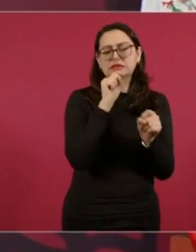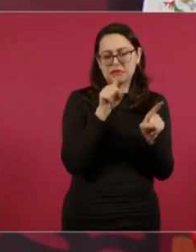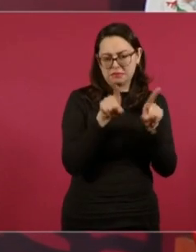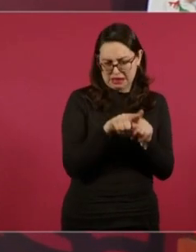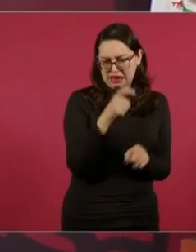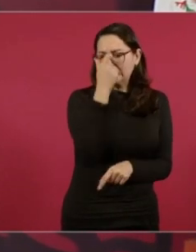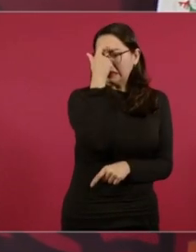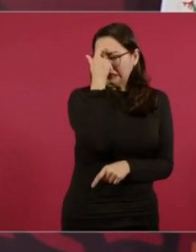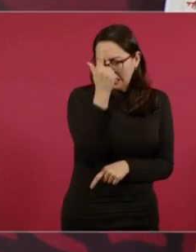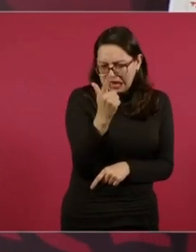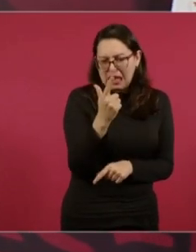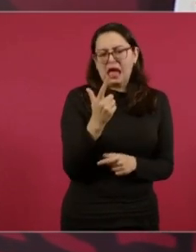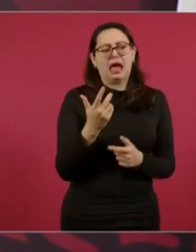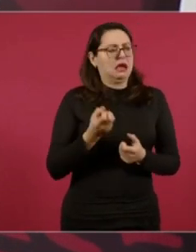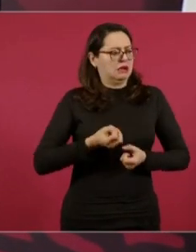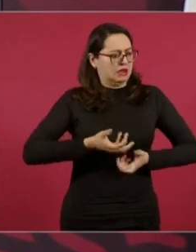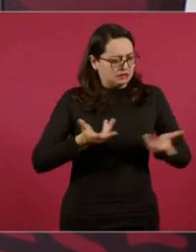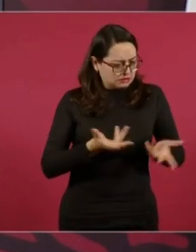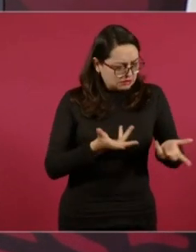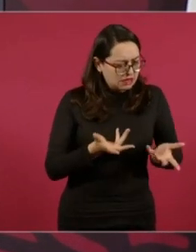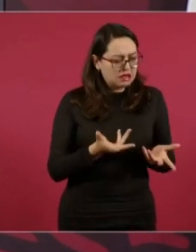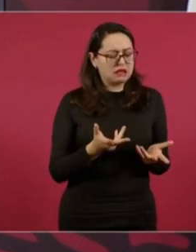de lo que sucede en el país.